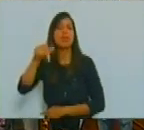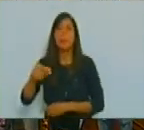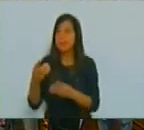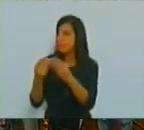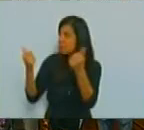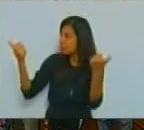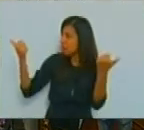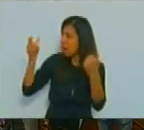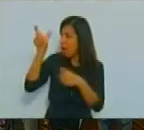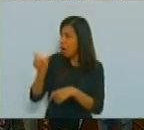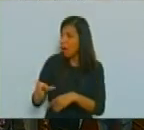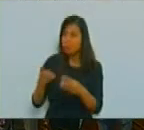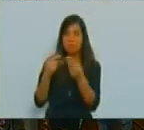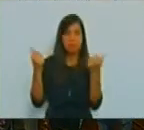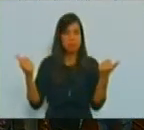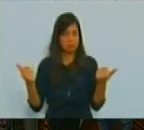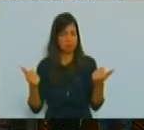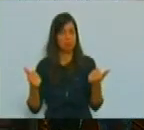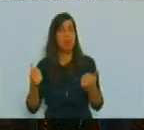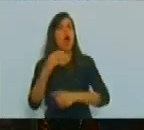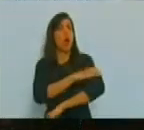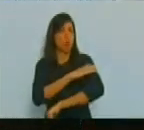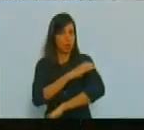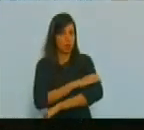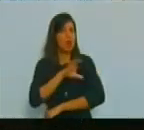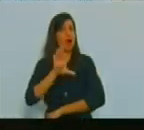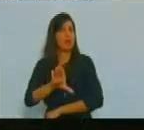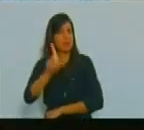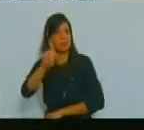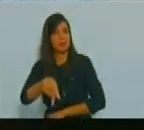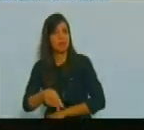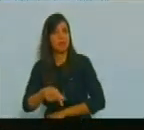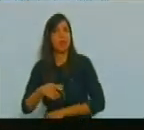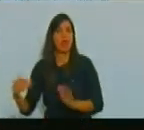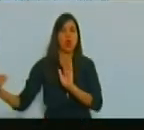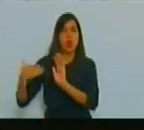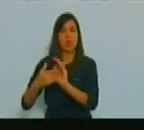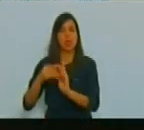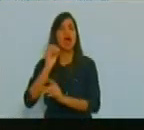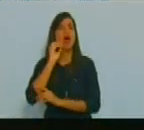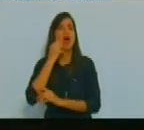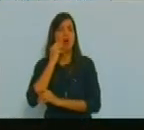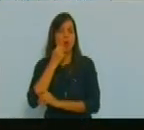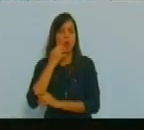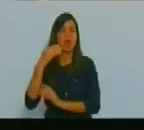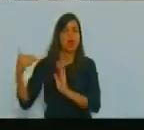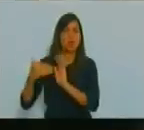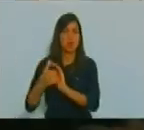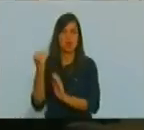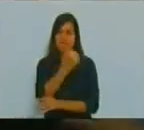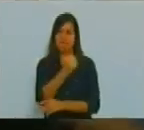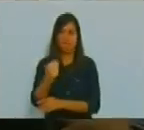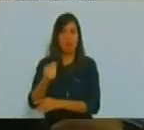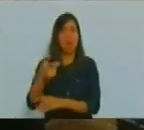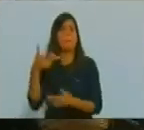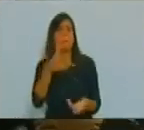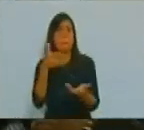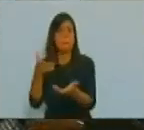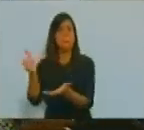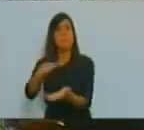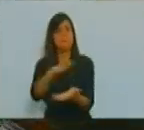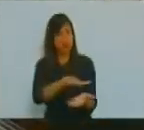de macri creemos que hay una arremetida en contra de las ideas jóvenes en contra de los jóvenes que se levantan por las luchas por los pueblos